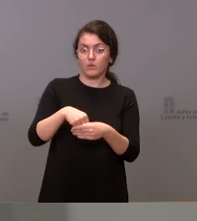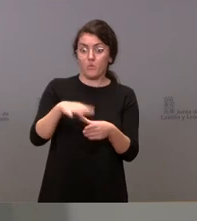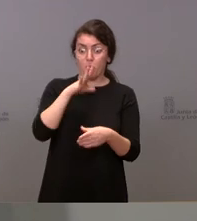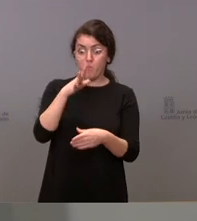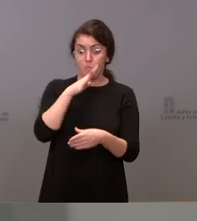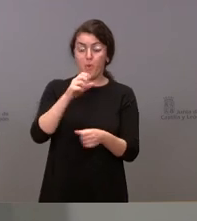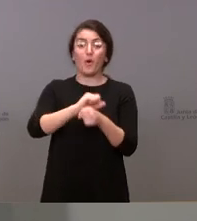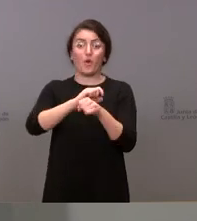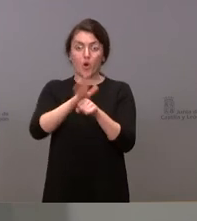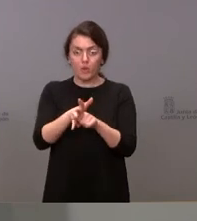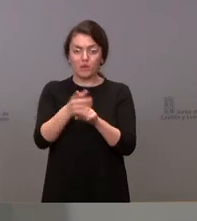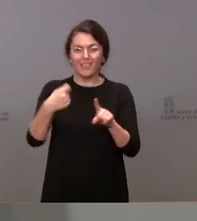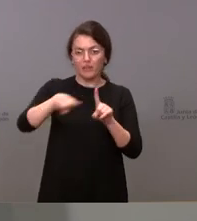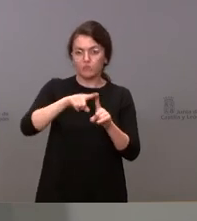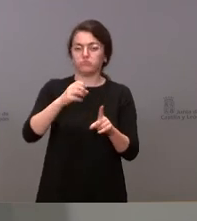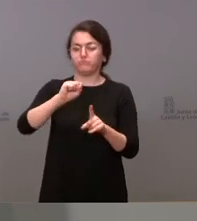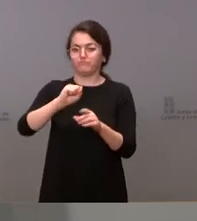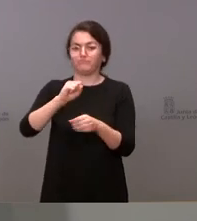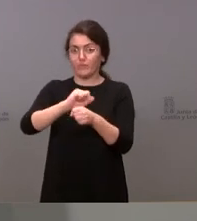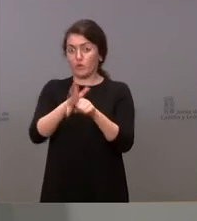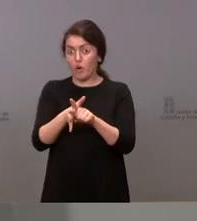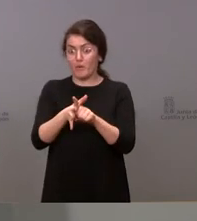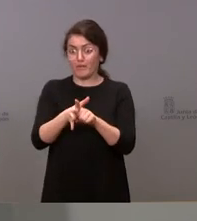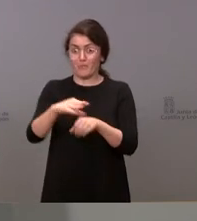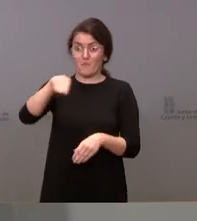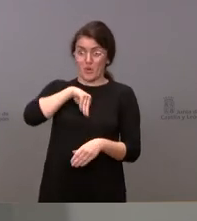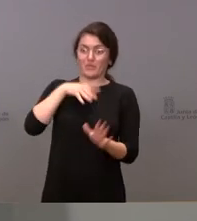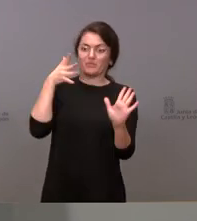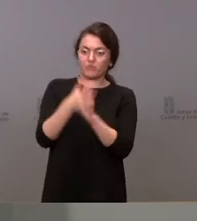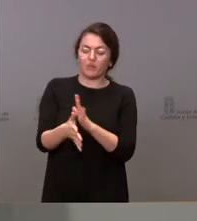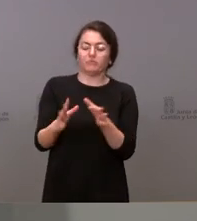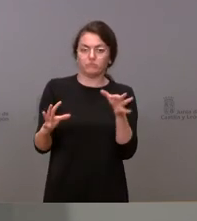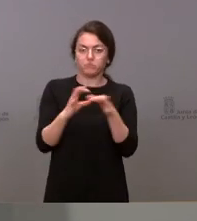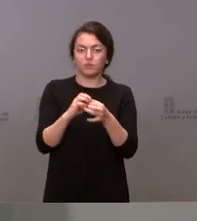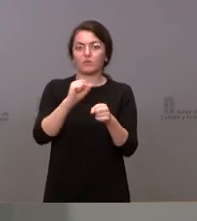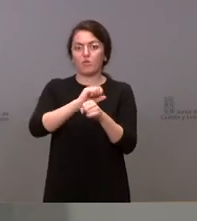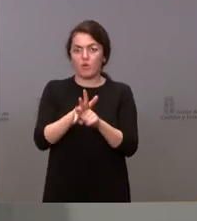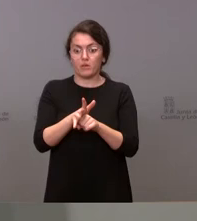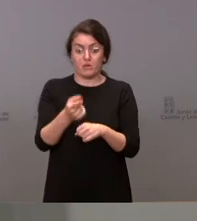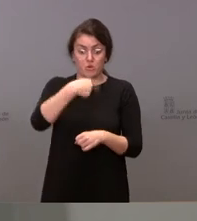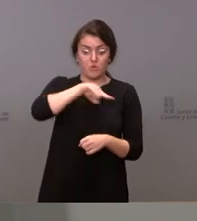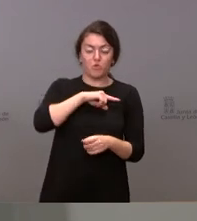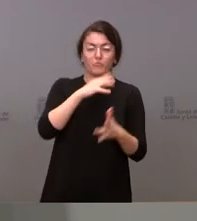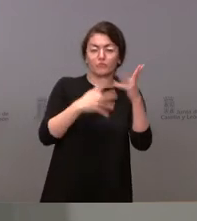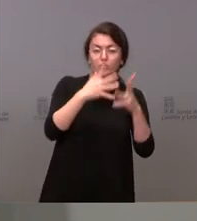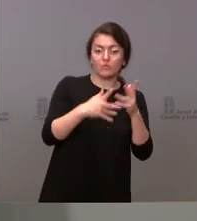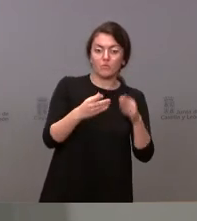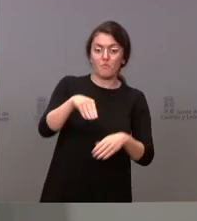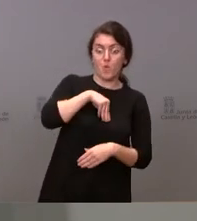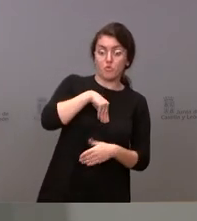Coronavirus, con el diagnóstico y con la confirmación de coronavirus. Nosotros estamos contando todos los fallecidos. Yo creo que Joaquín no